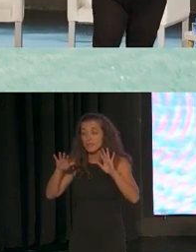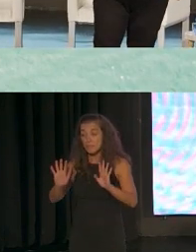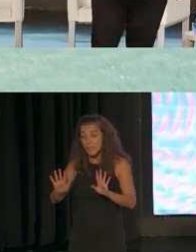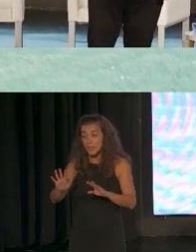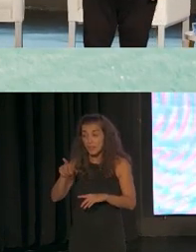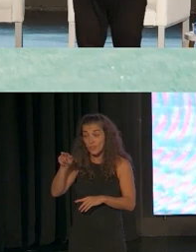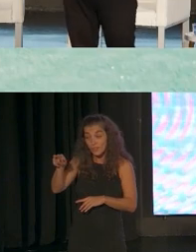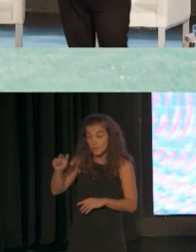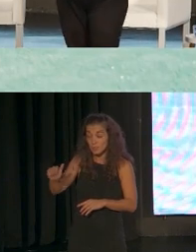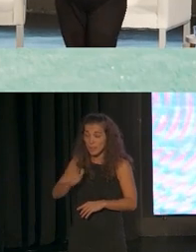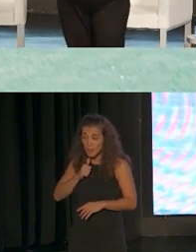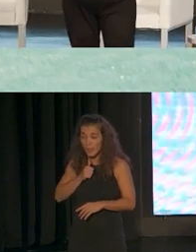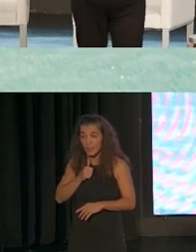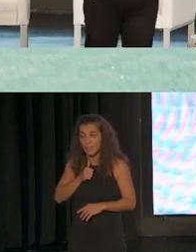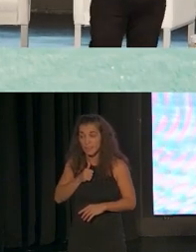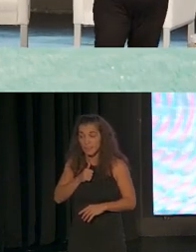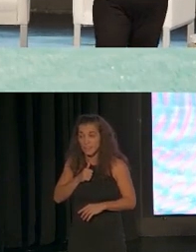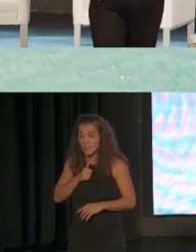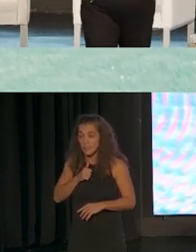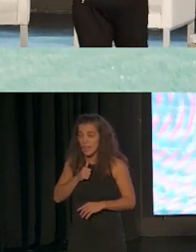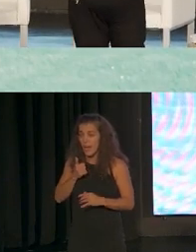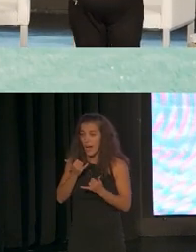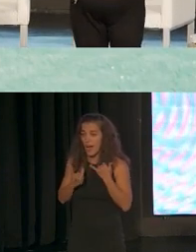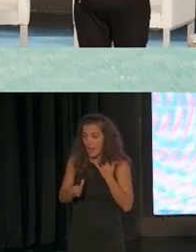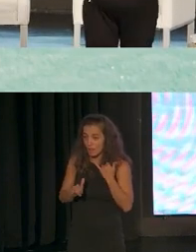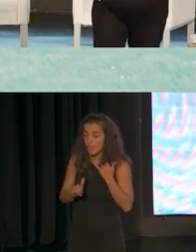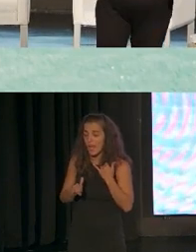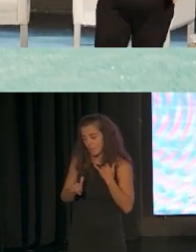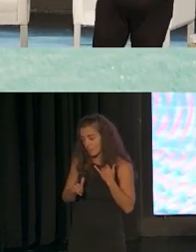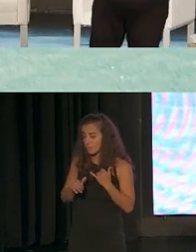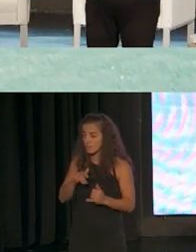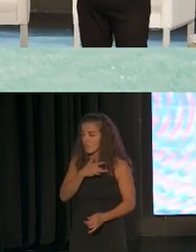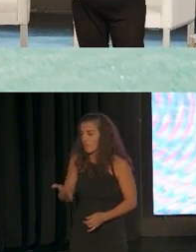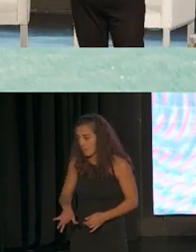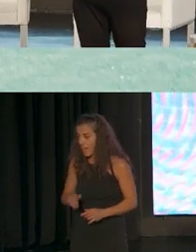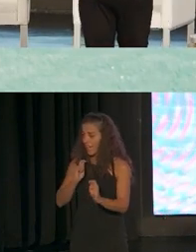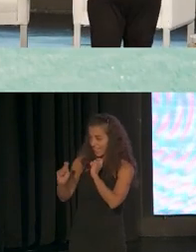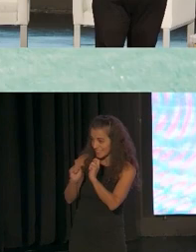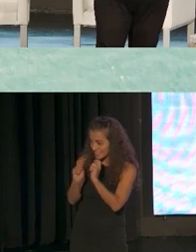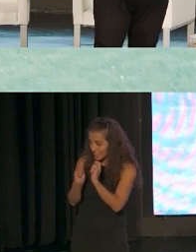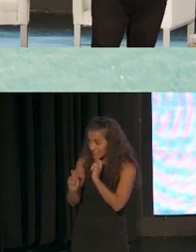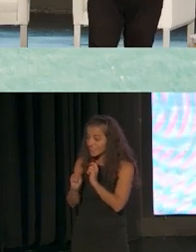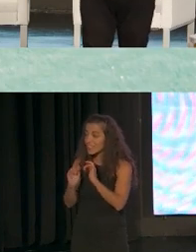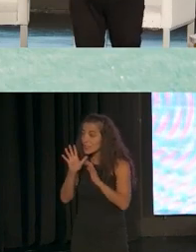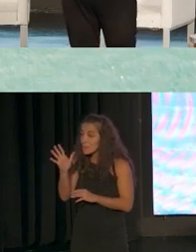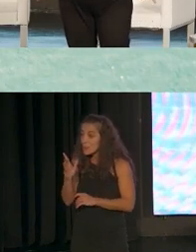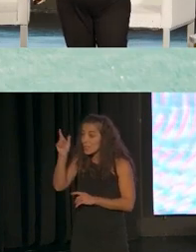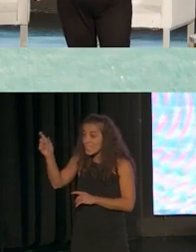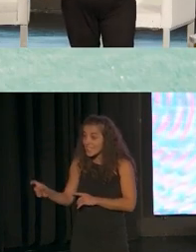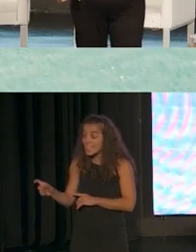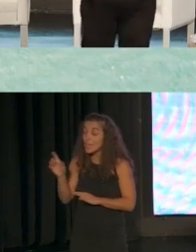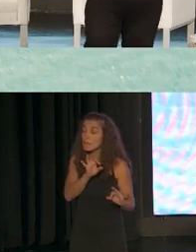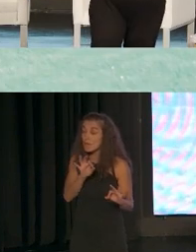verdad que Bueno al final decidí hacer la entrevista Pero porque una preparadora